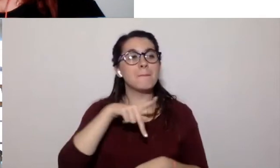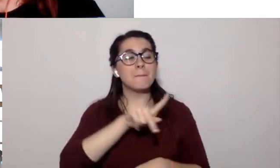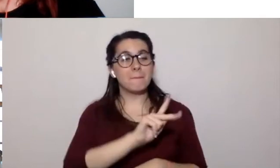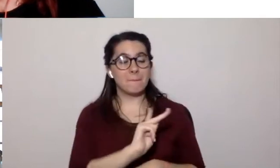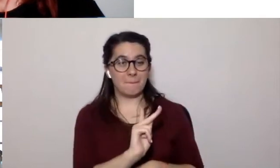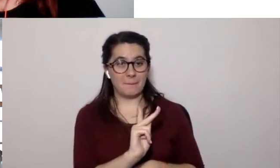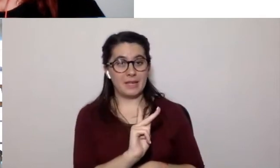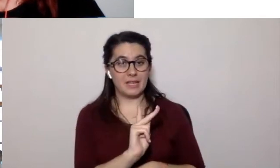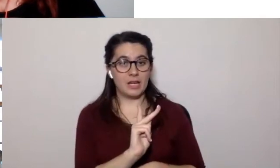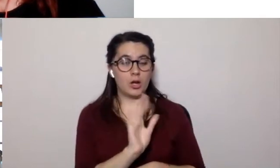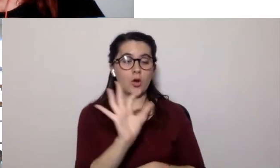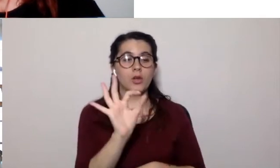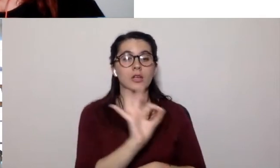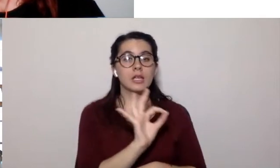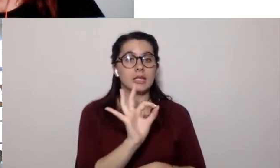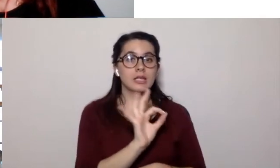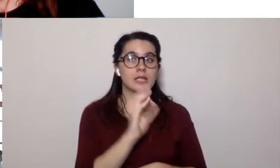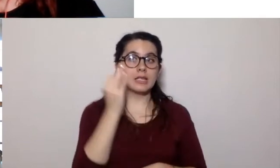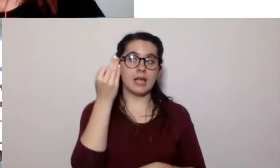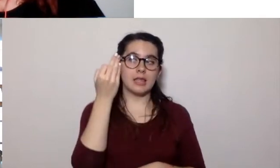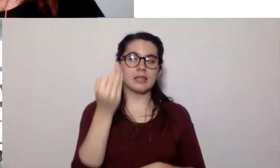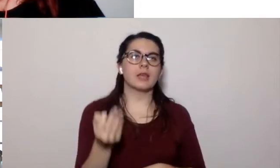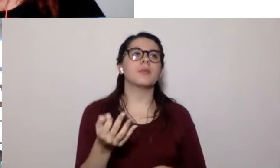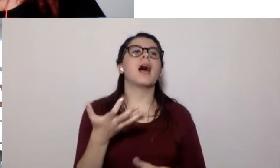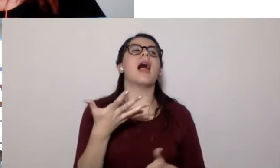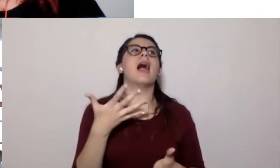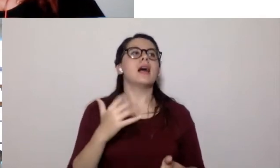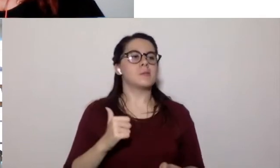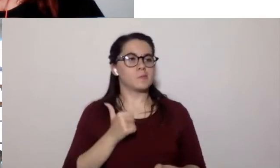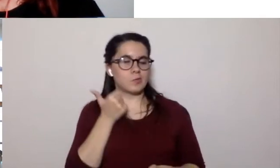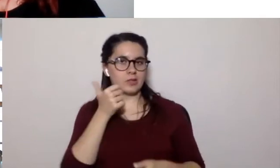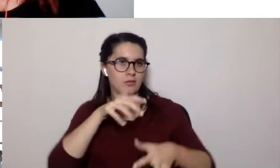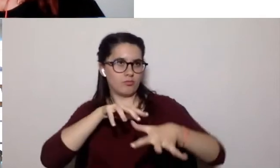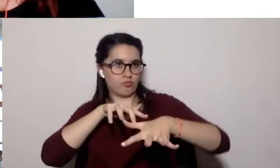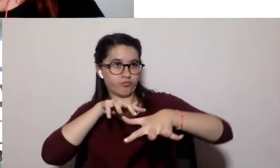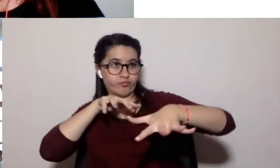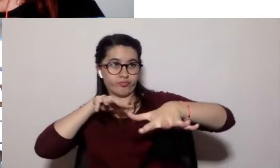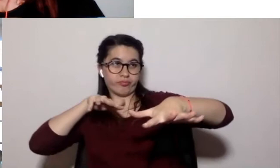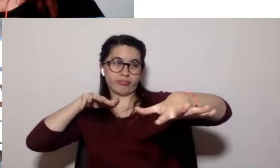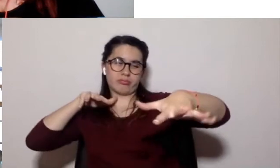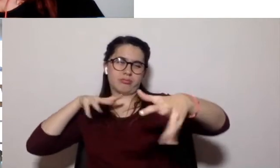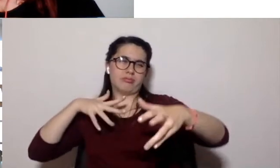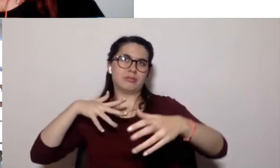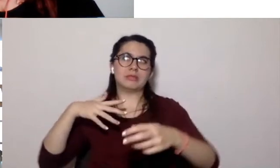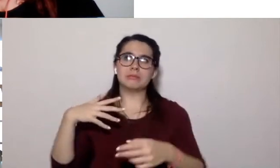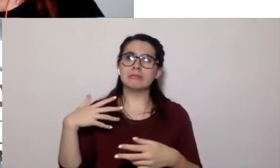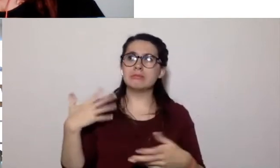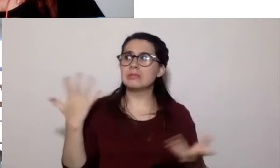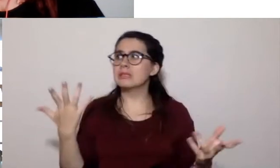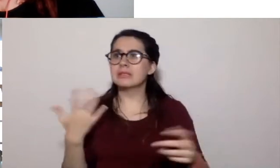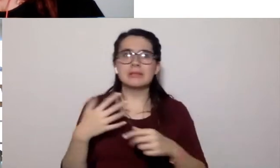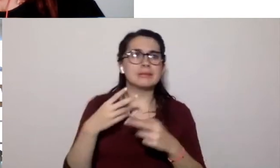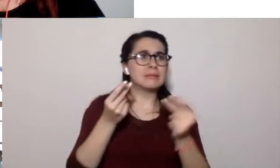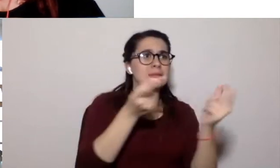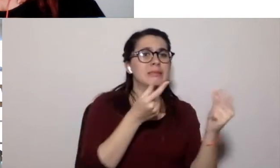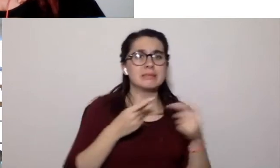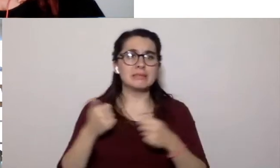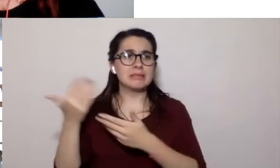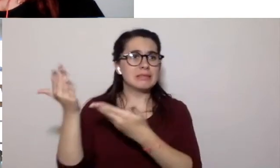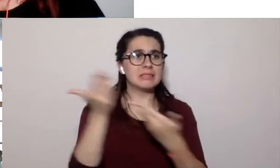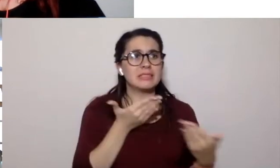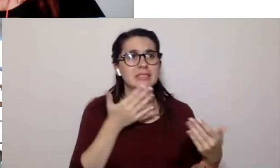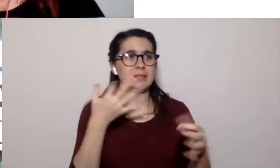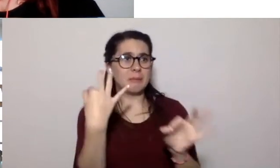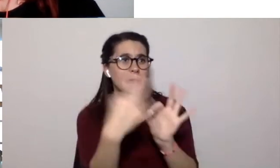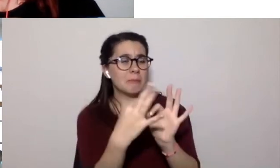aprovechar más, o sea, aprovechar más el tiempo y no estar en el tráfico como locas corriendo para llegar a tiempo, y